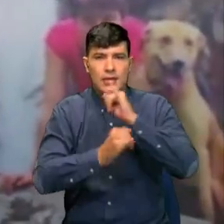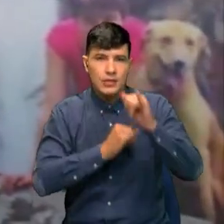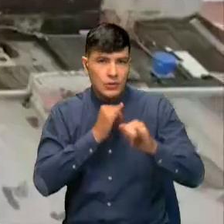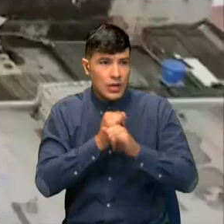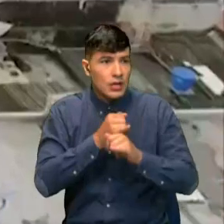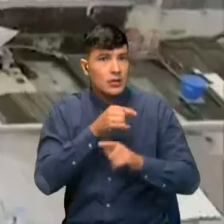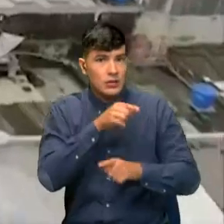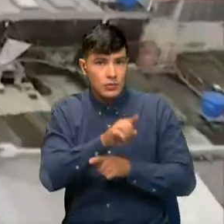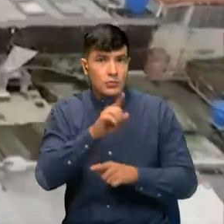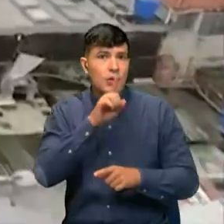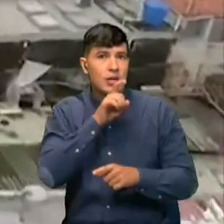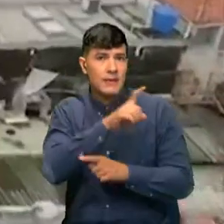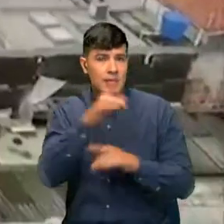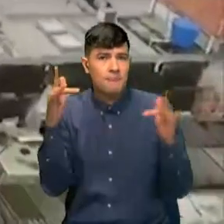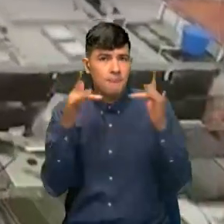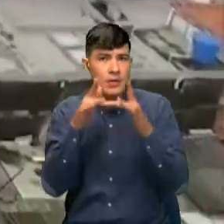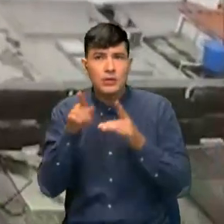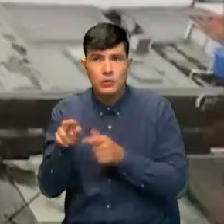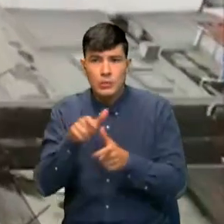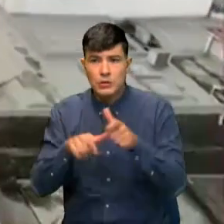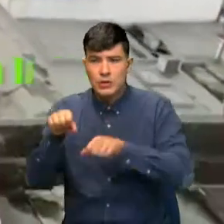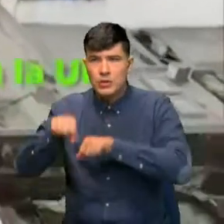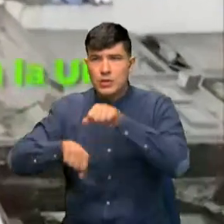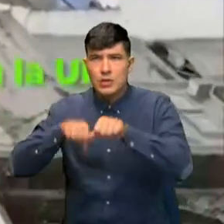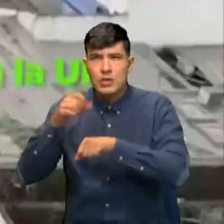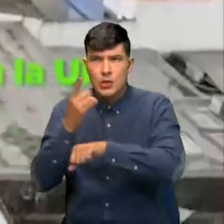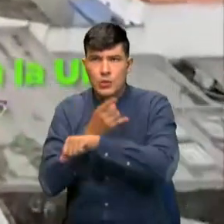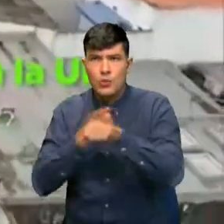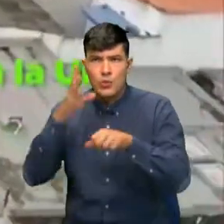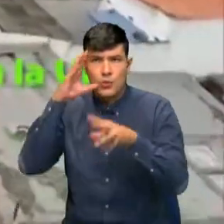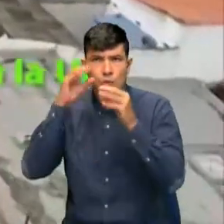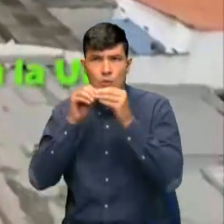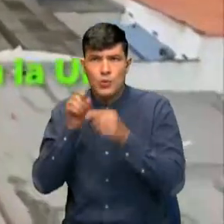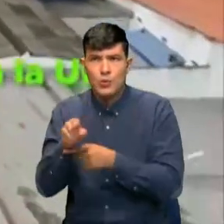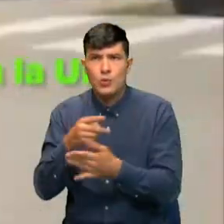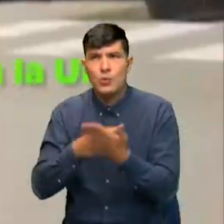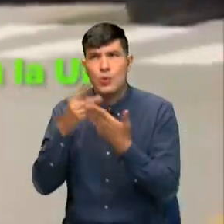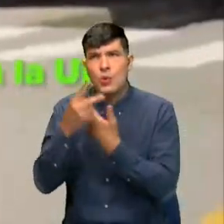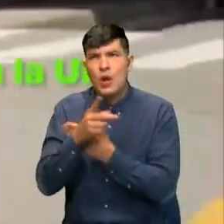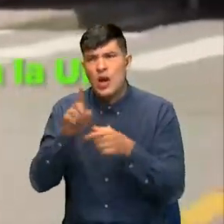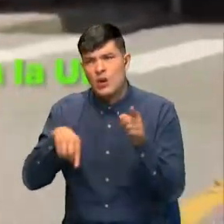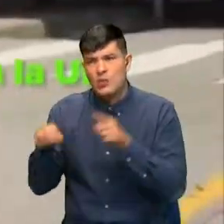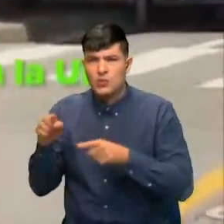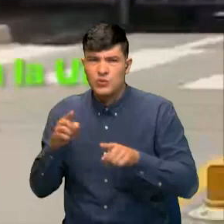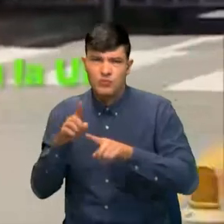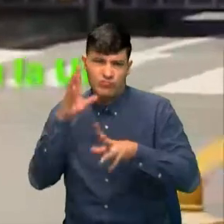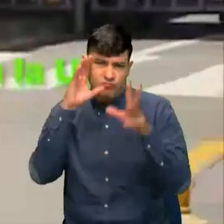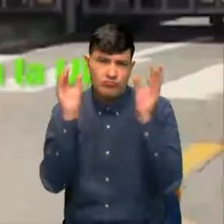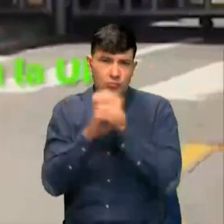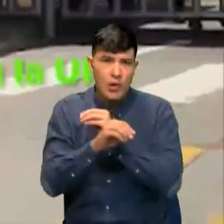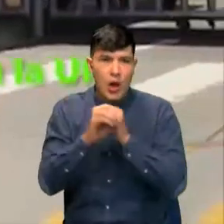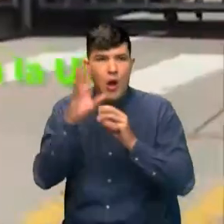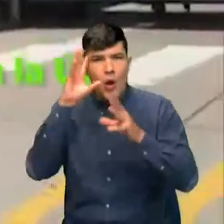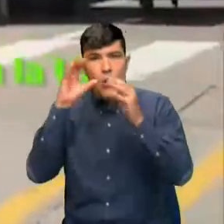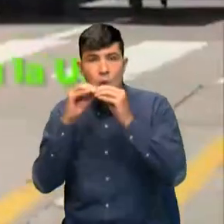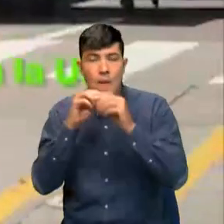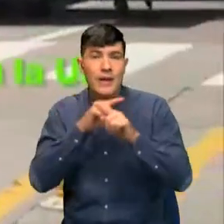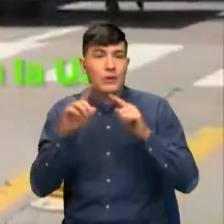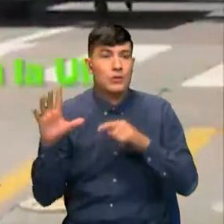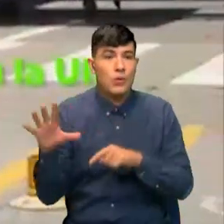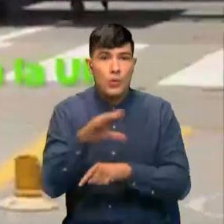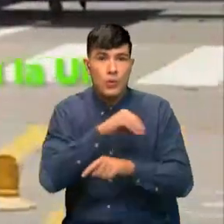a ella quienes la usan y están de acuerdo con el proyecto tienen diferentes conceptos pero todos coinciden en lo mismo